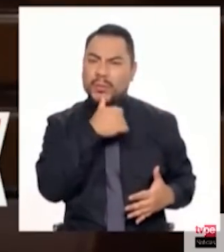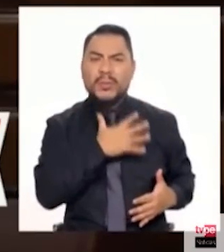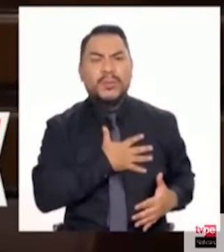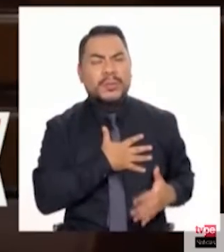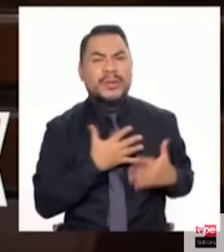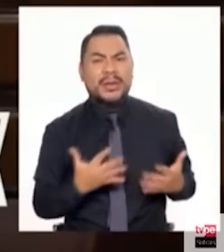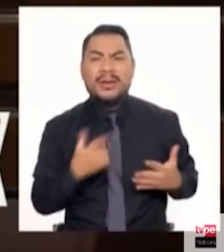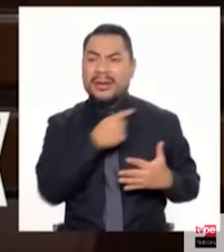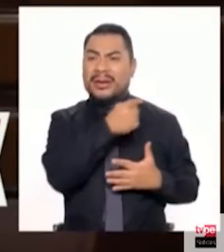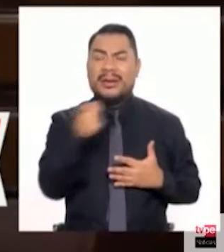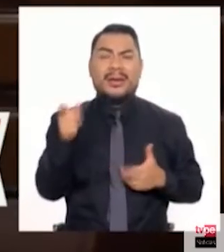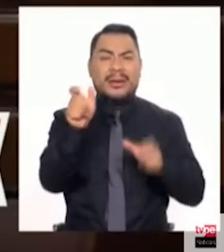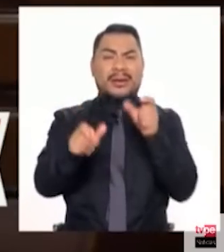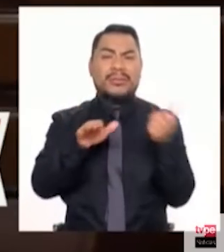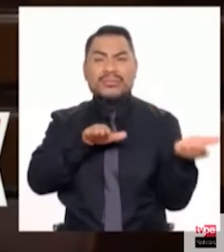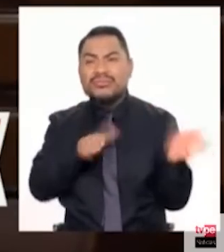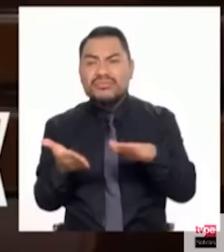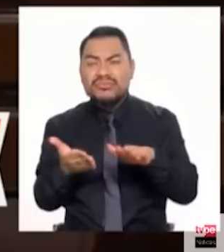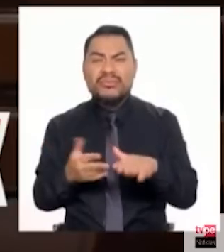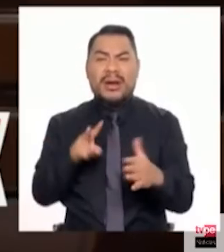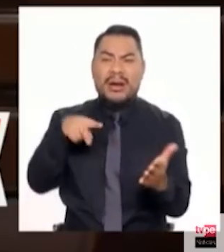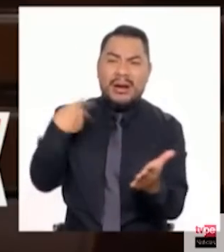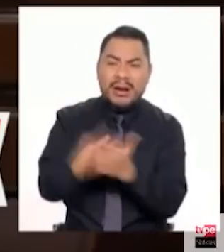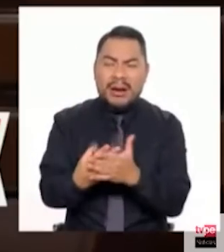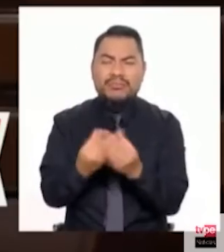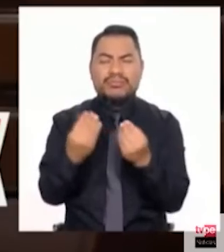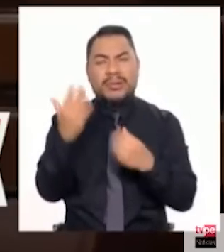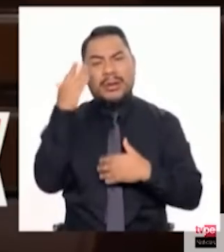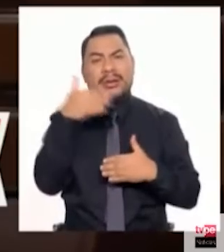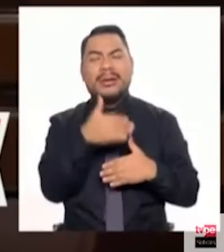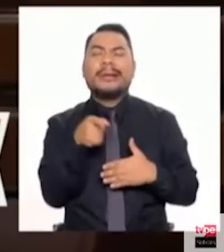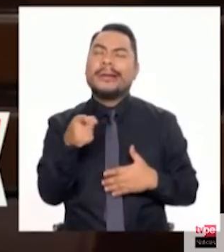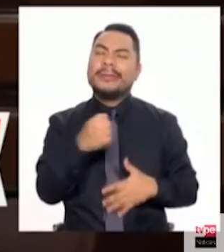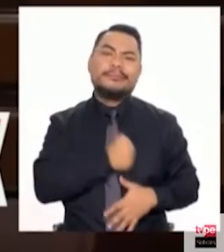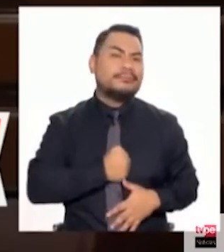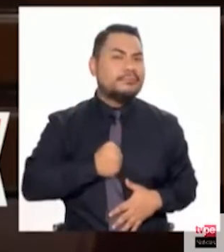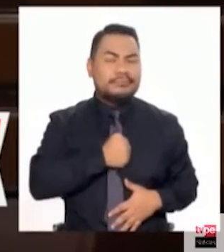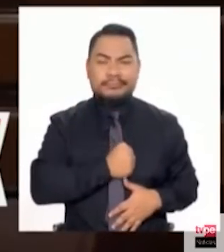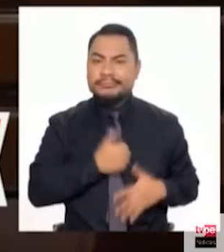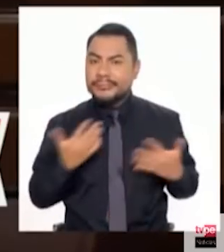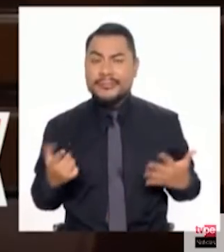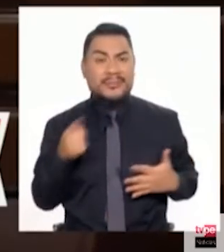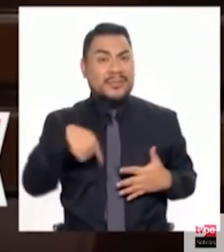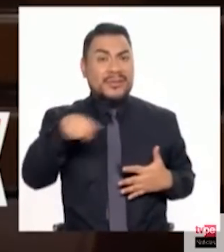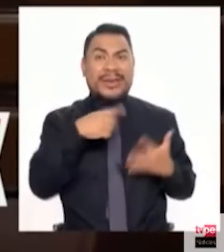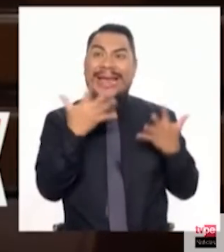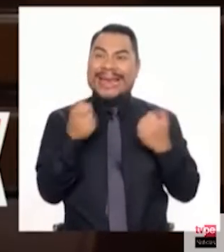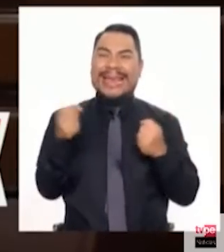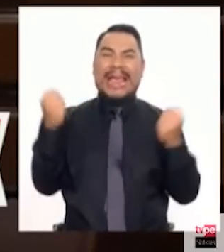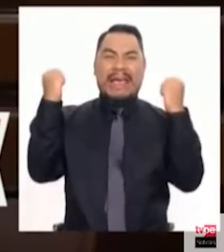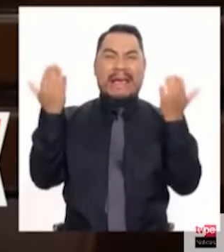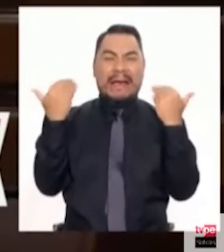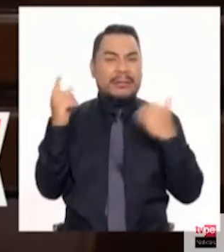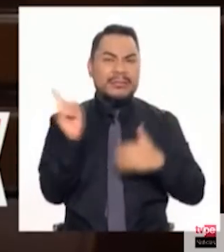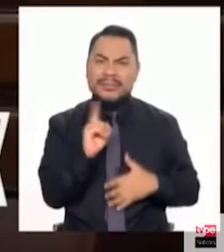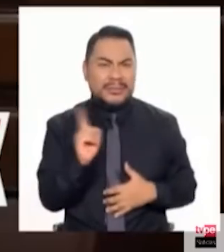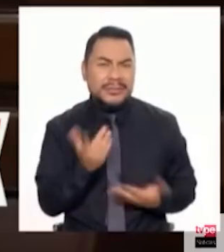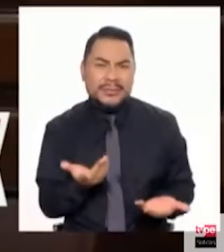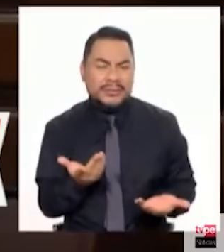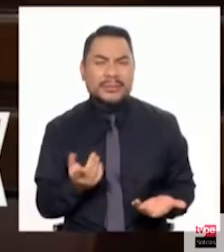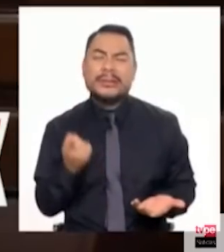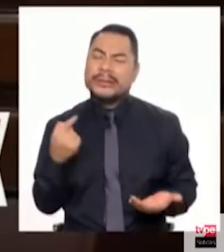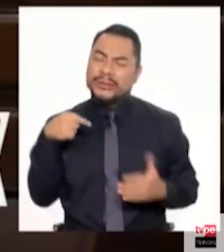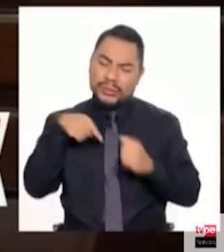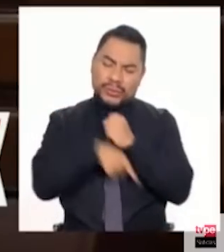el salvo de víctimas y heridos es un lamentable resultado que nadie quiso con profunda